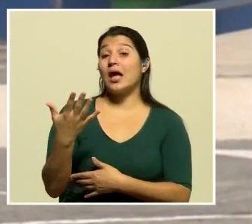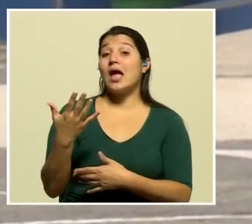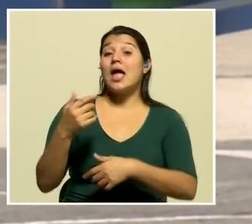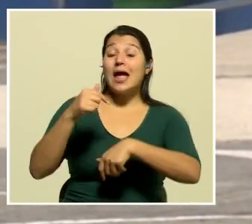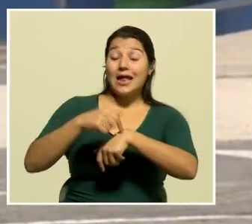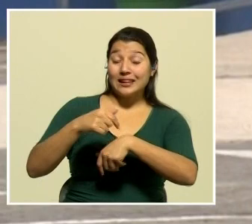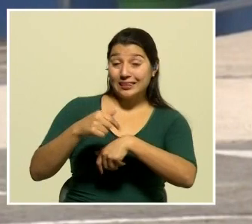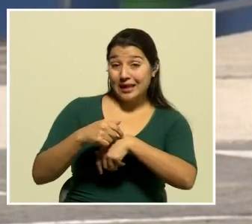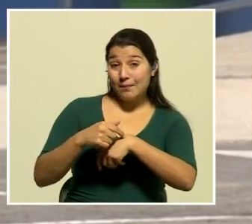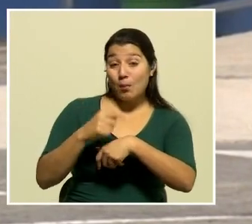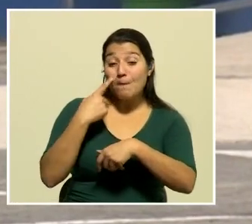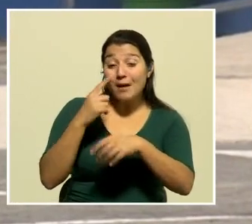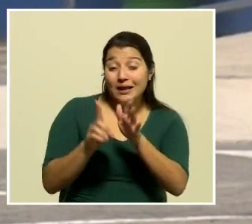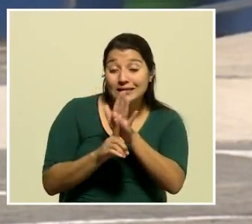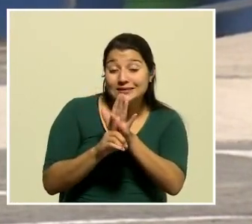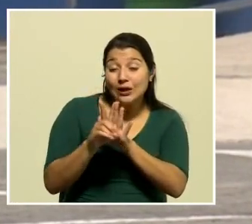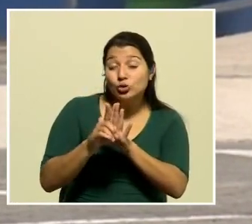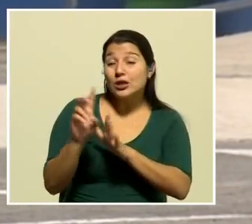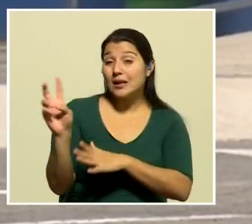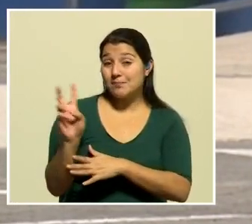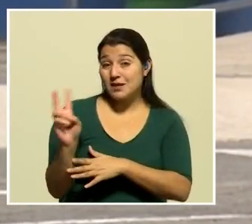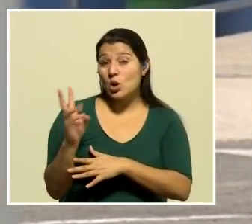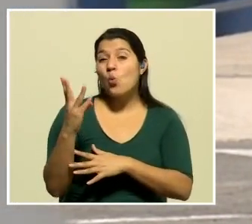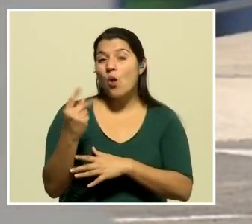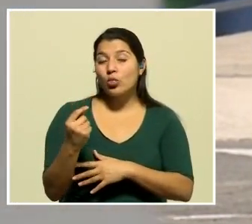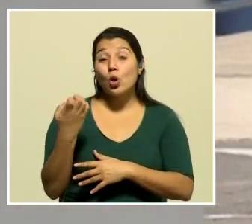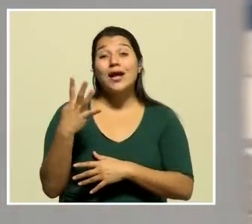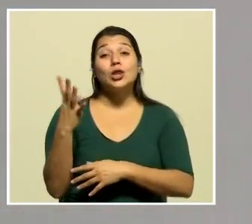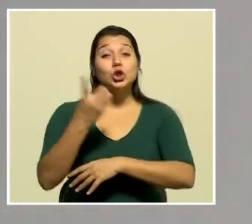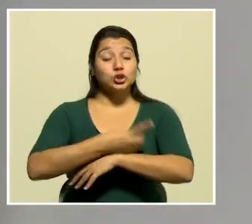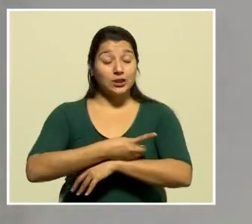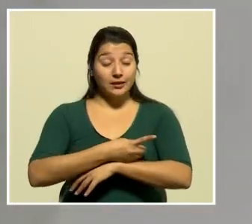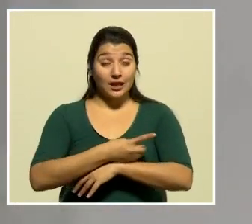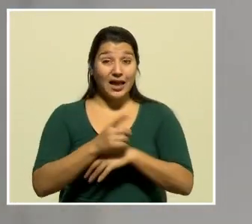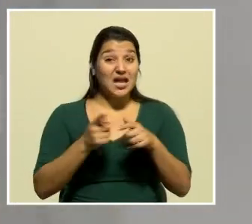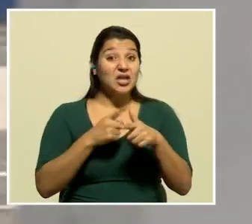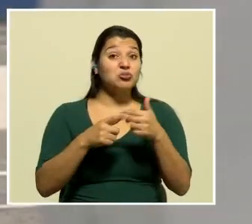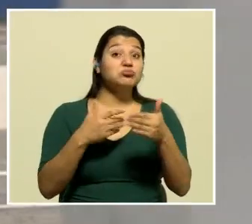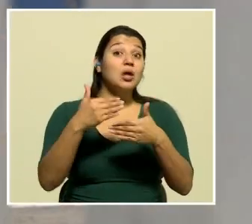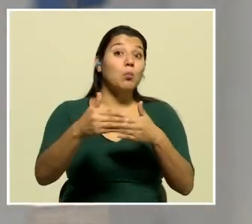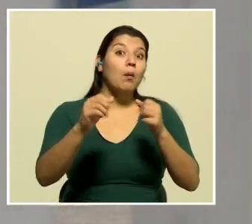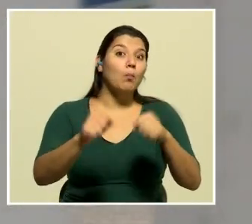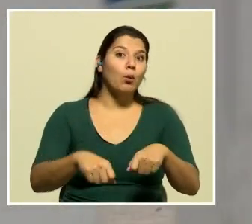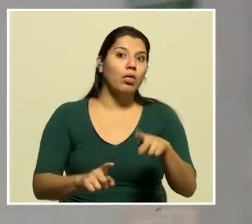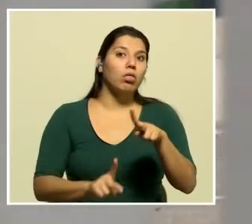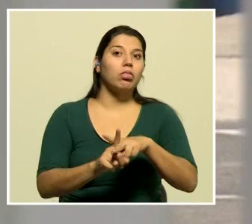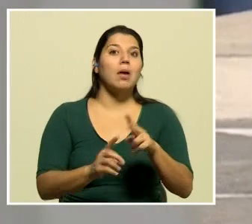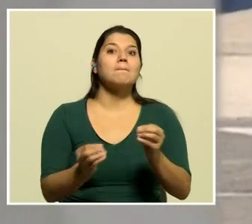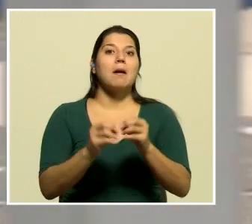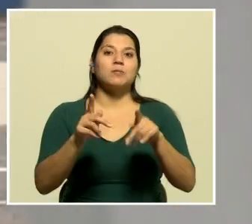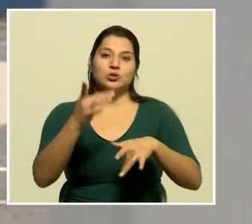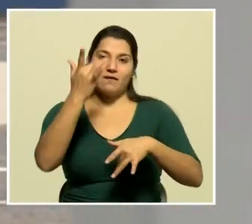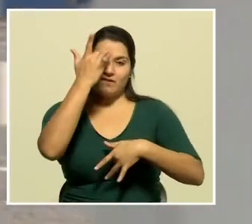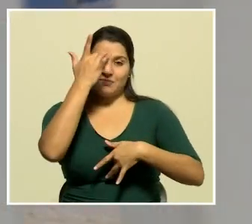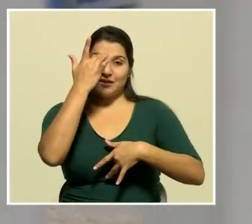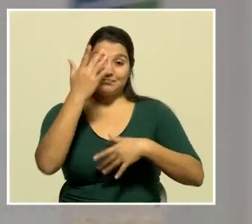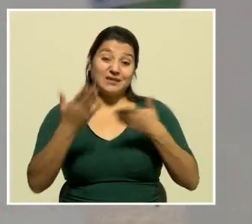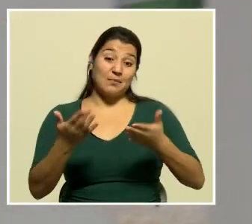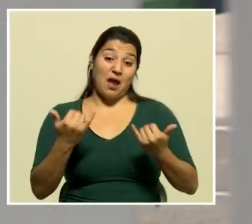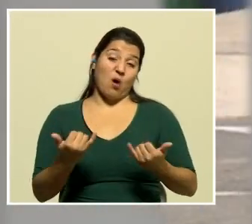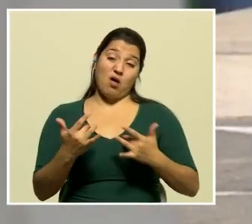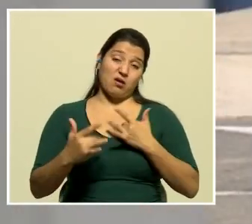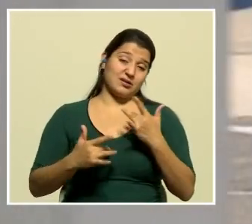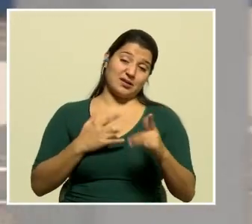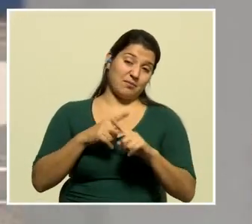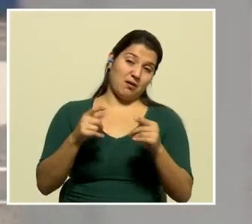de incubación es de 14 días, podrían presentarse más casos en ese brote. El centro está ubicado en los